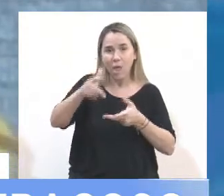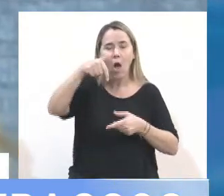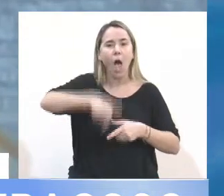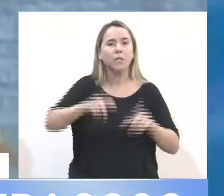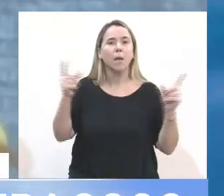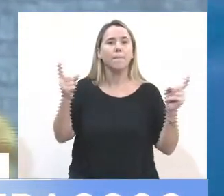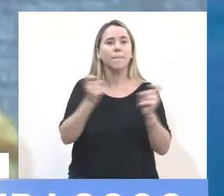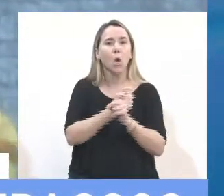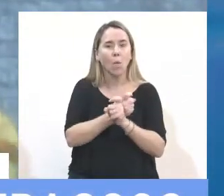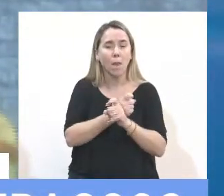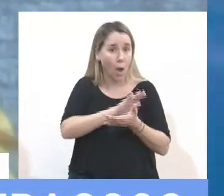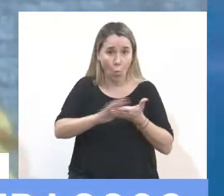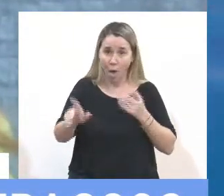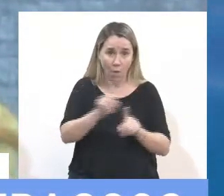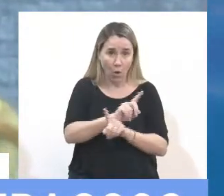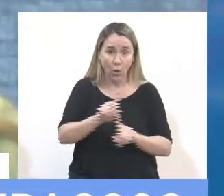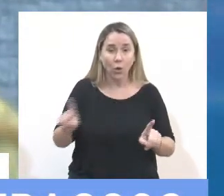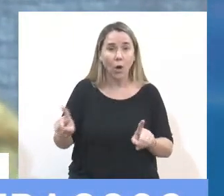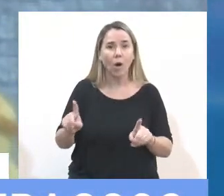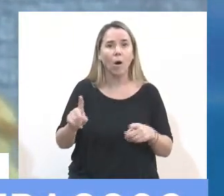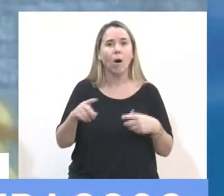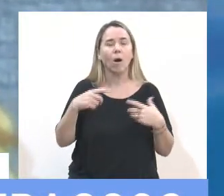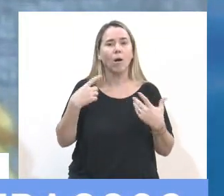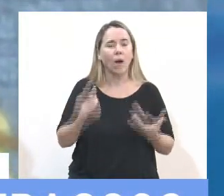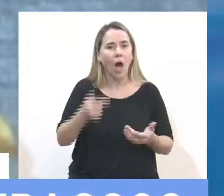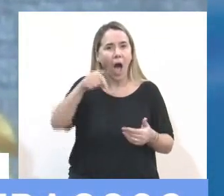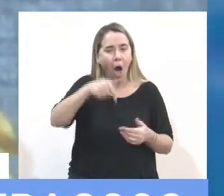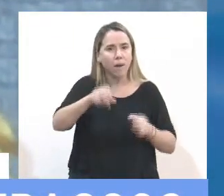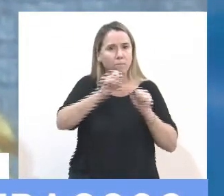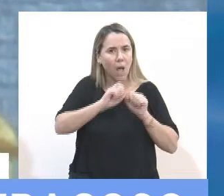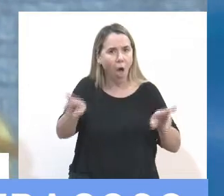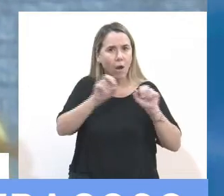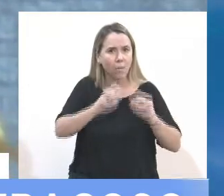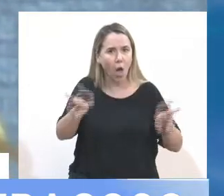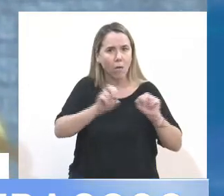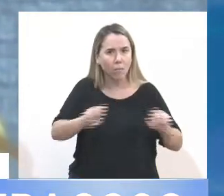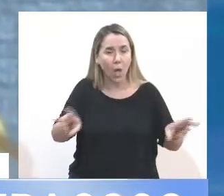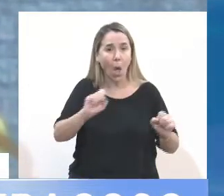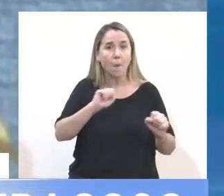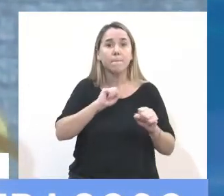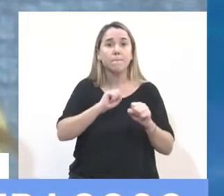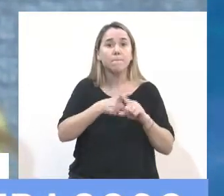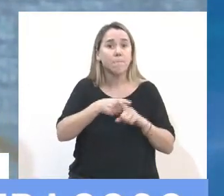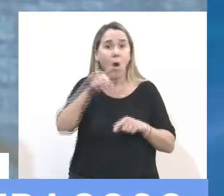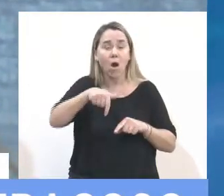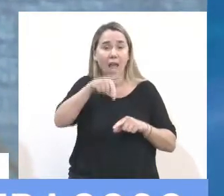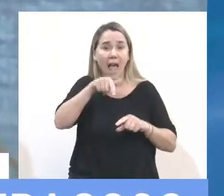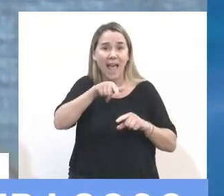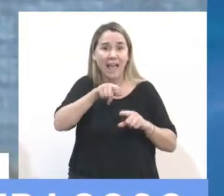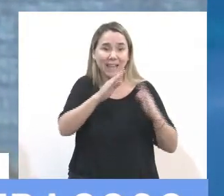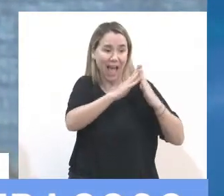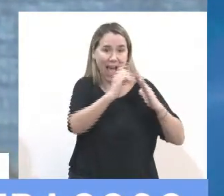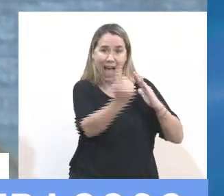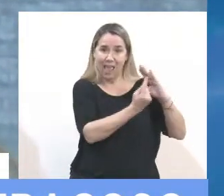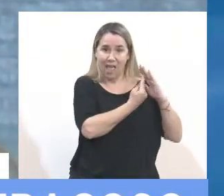una problemática nueva, pero que se vio acrecentada ahora con este aislamiento fruto de